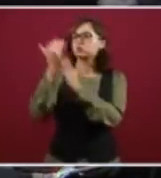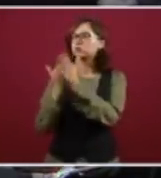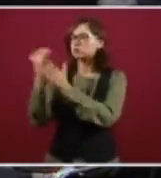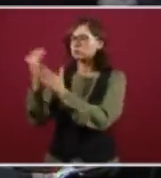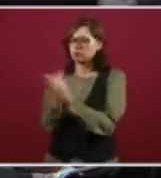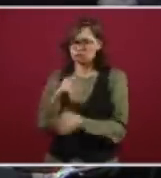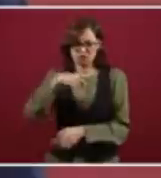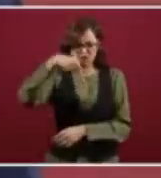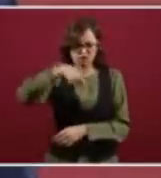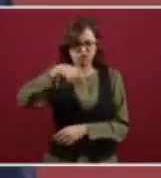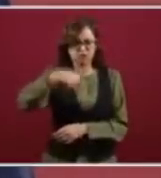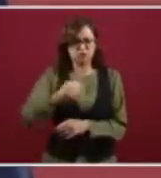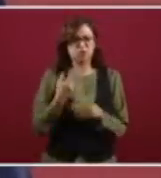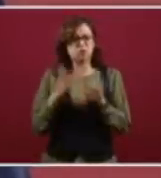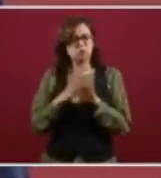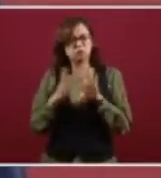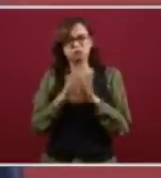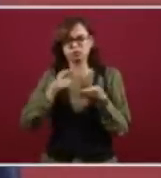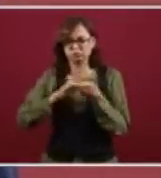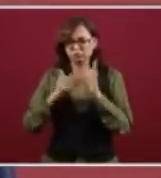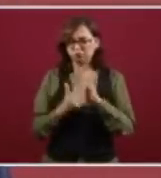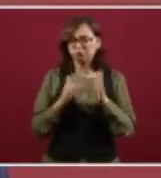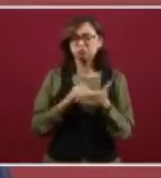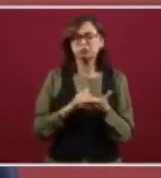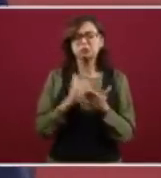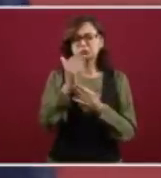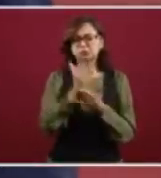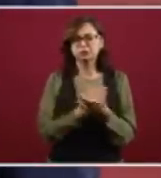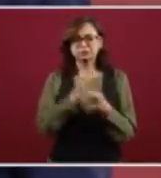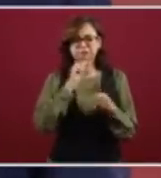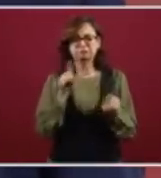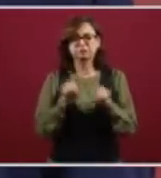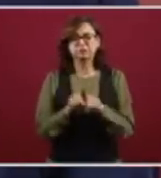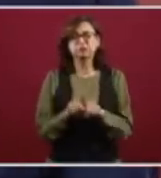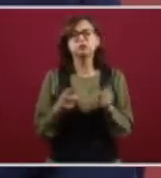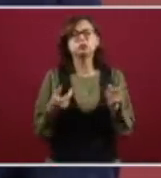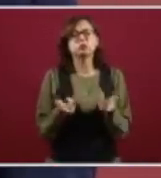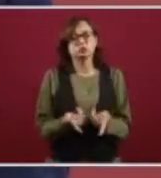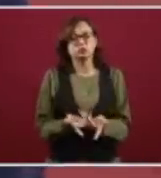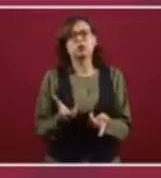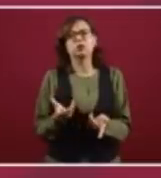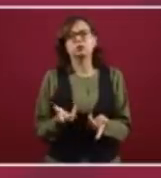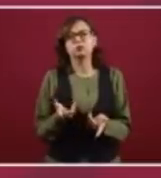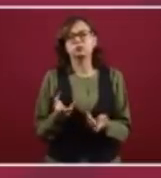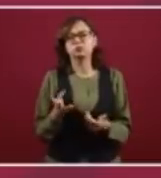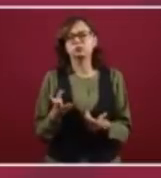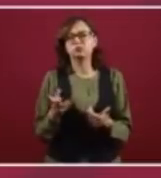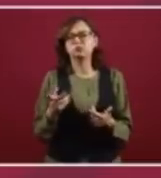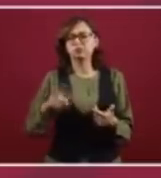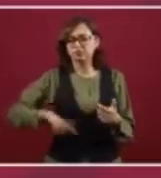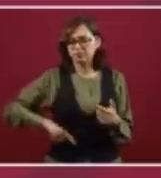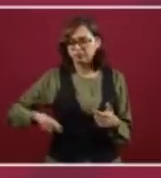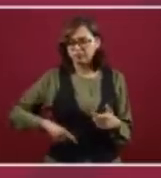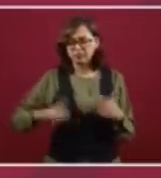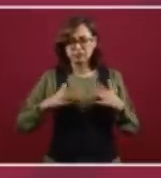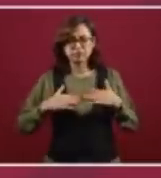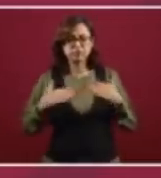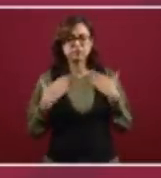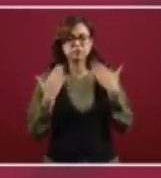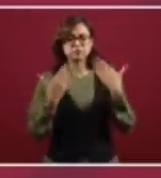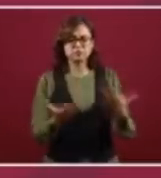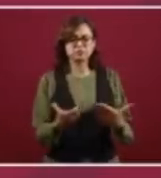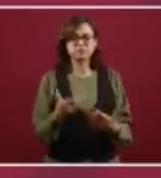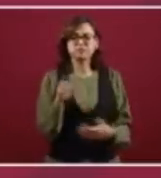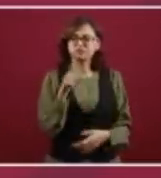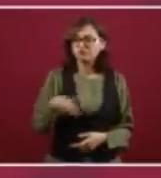Entonces, tenemos ventajas importantes, se le tiene confianza al gobierno,